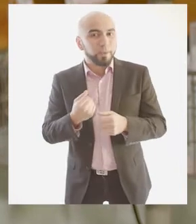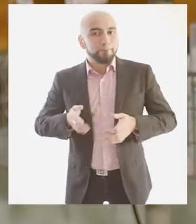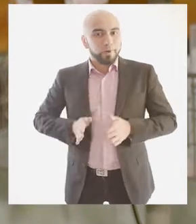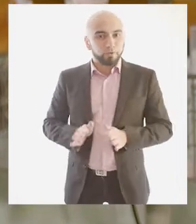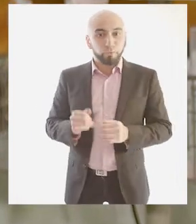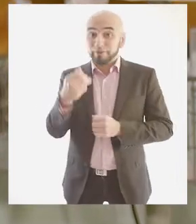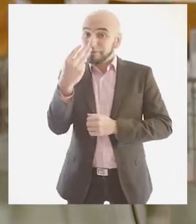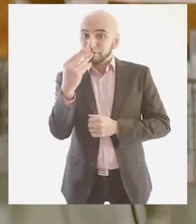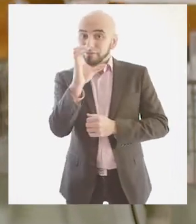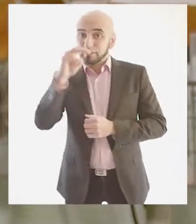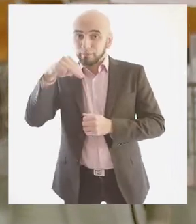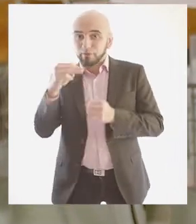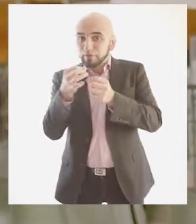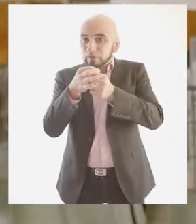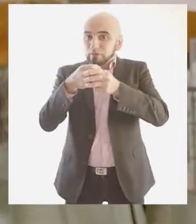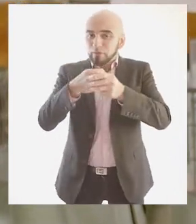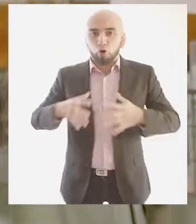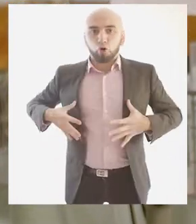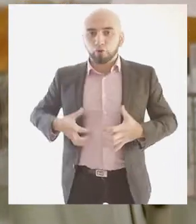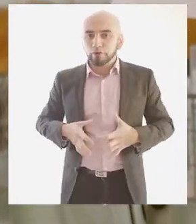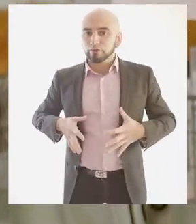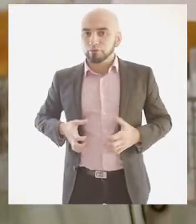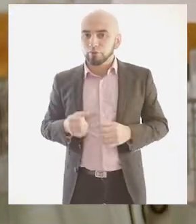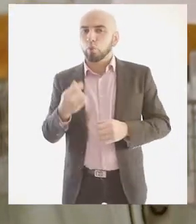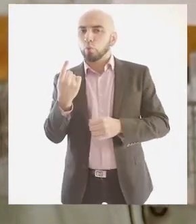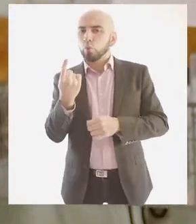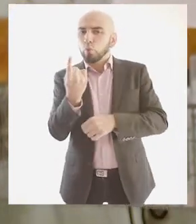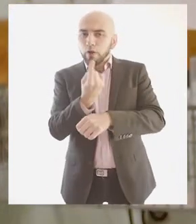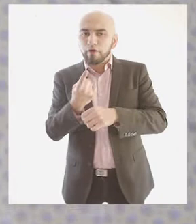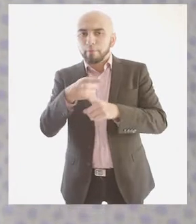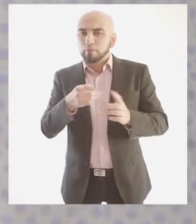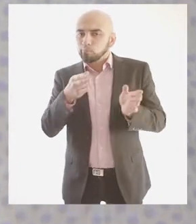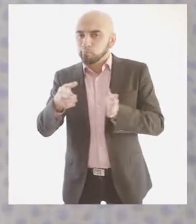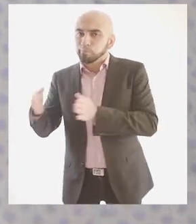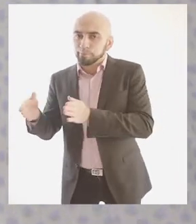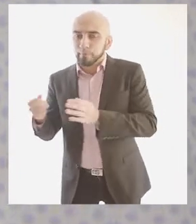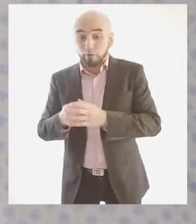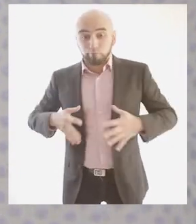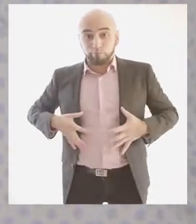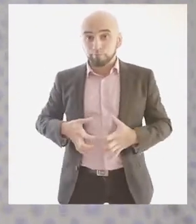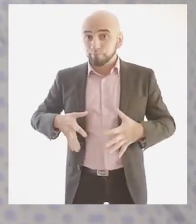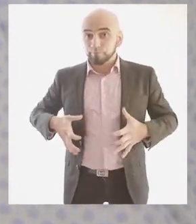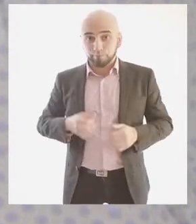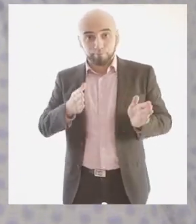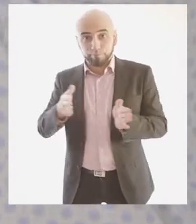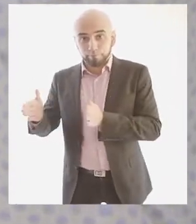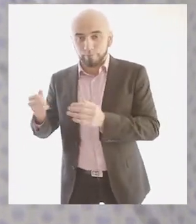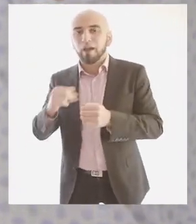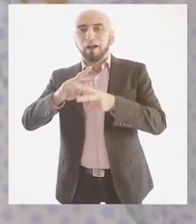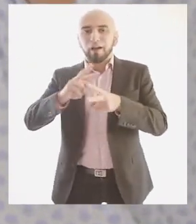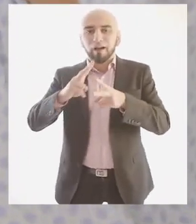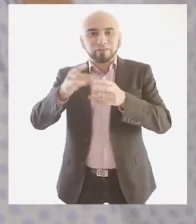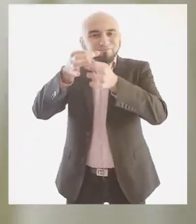3 centímetros de dilatación y contracciones regulares durante 1 hora y media. Las contracciones regulares forman la dinámica uterina.